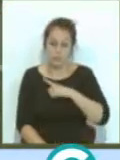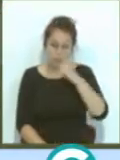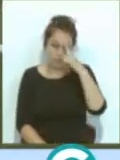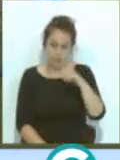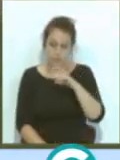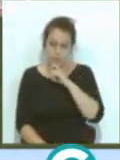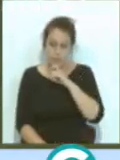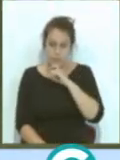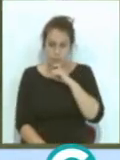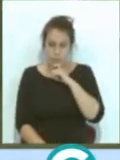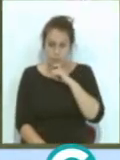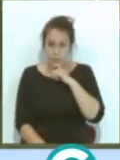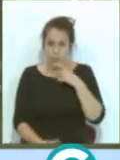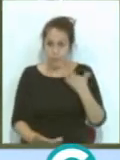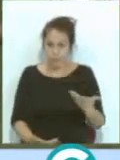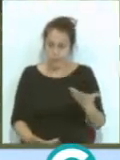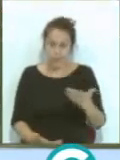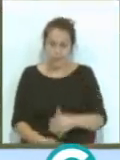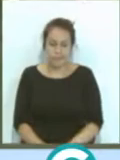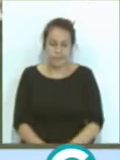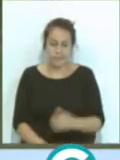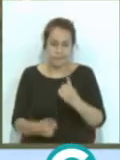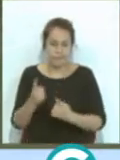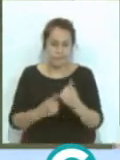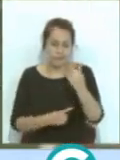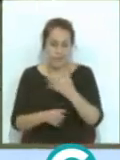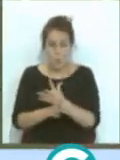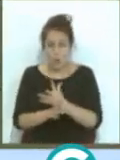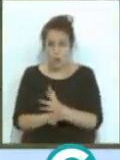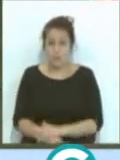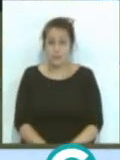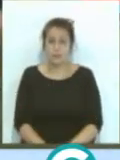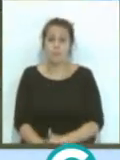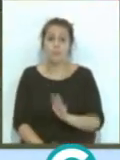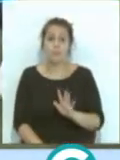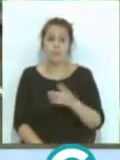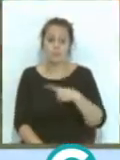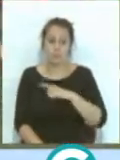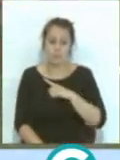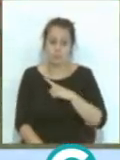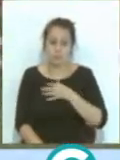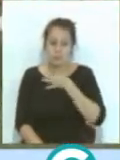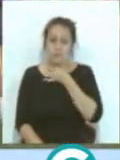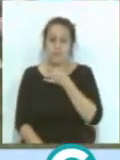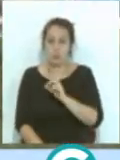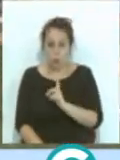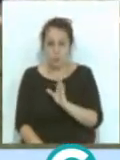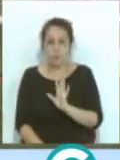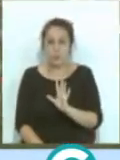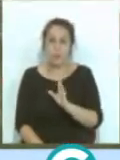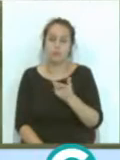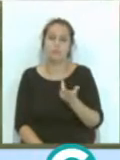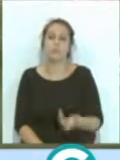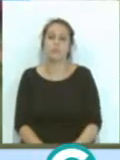dificultades que tenemos en algunos jugadores, pero no estamos al límite. El límite siempre lo vamos a